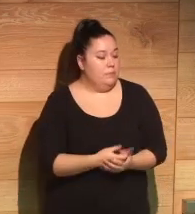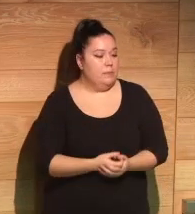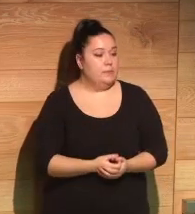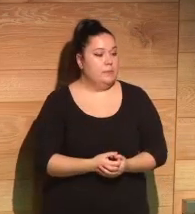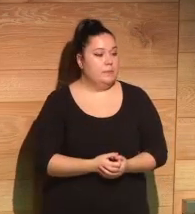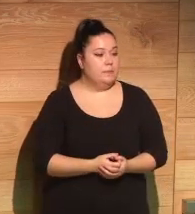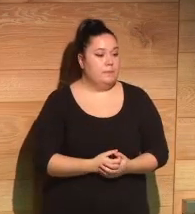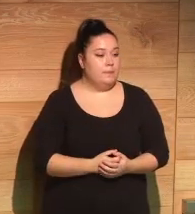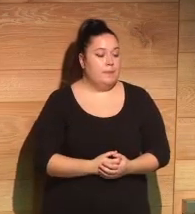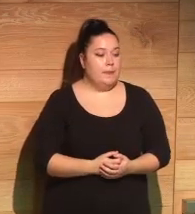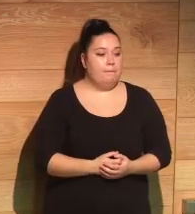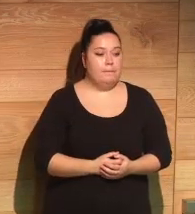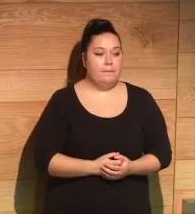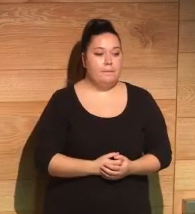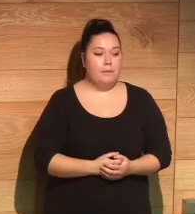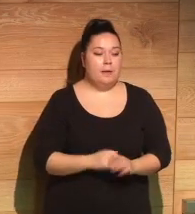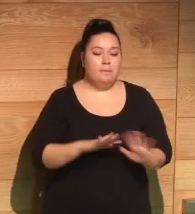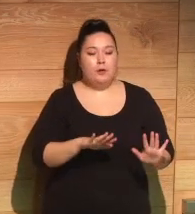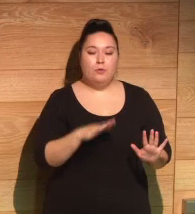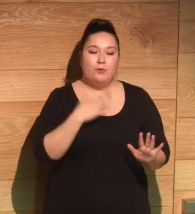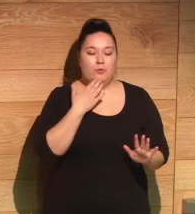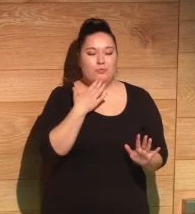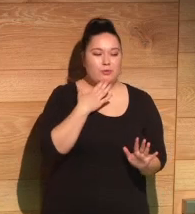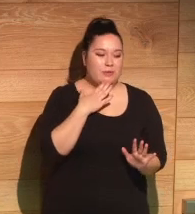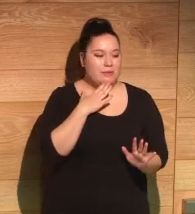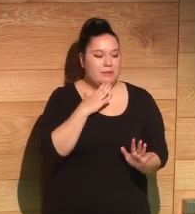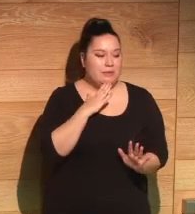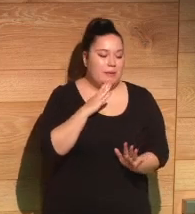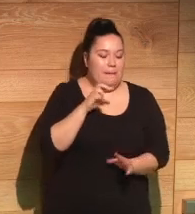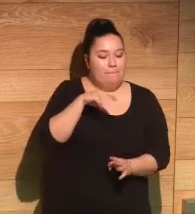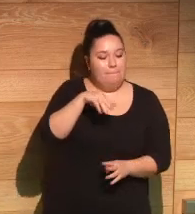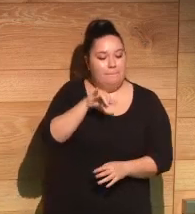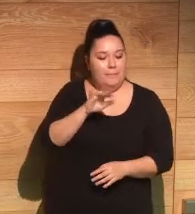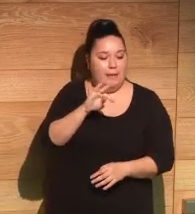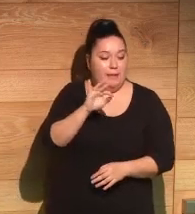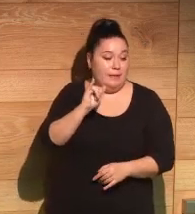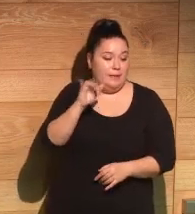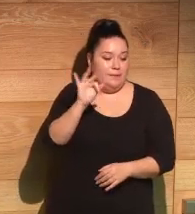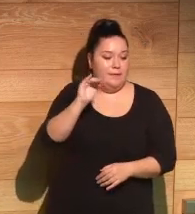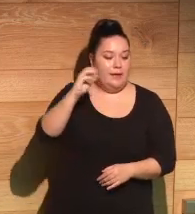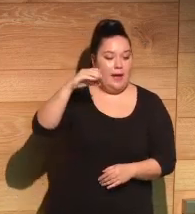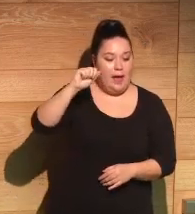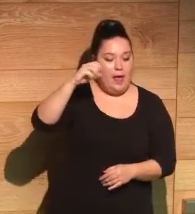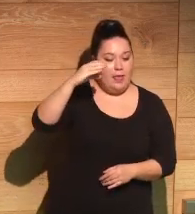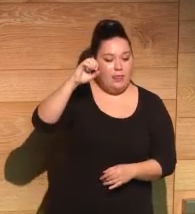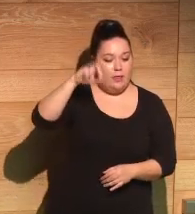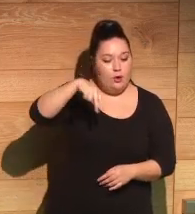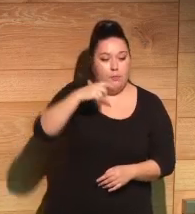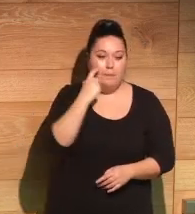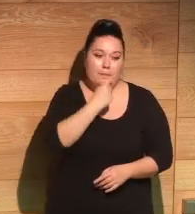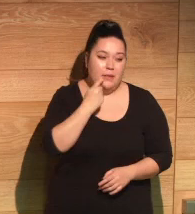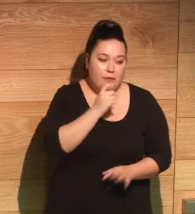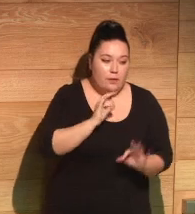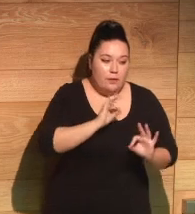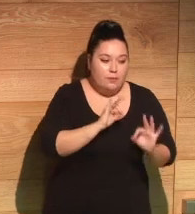que hay una especie de mitificación de las generaciones como si se convirtieran en sujetos